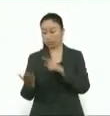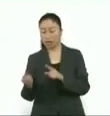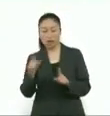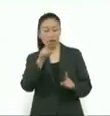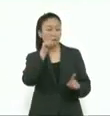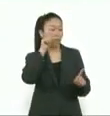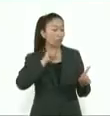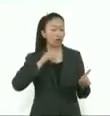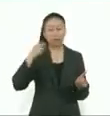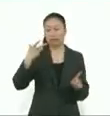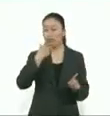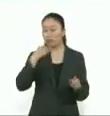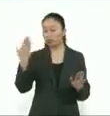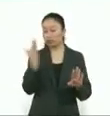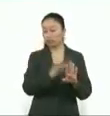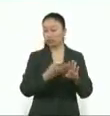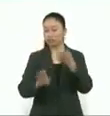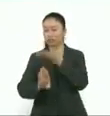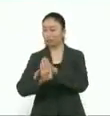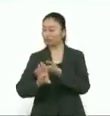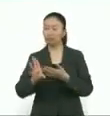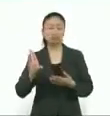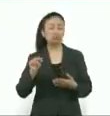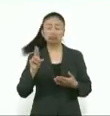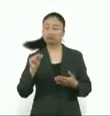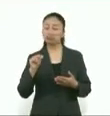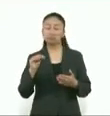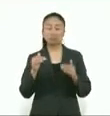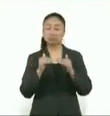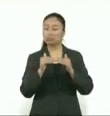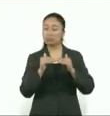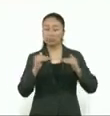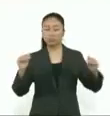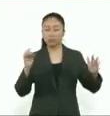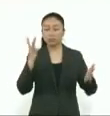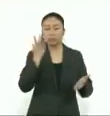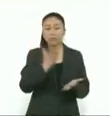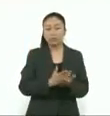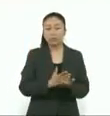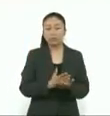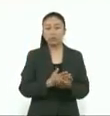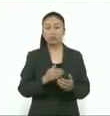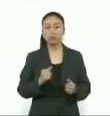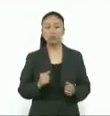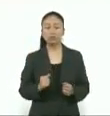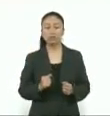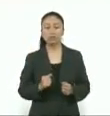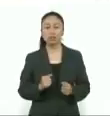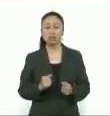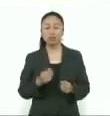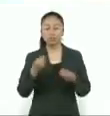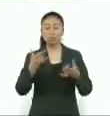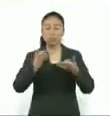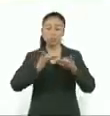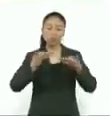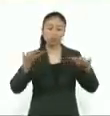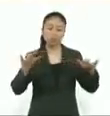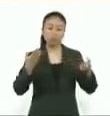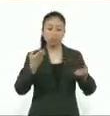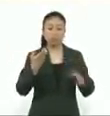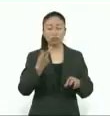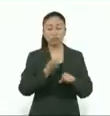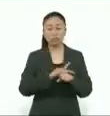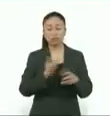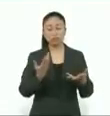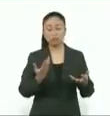trata de buscar privilegios, se trata de conseguir lo que se nos negó durante tanto tiempo. Se trata